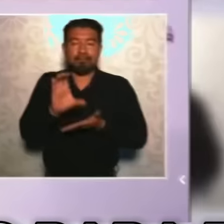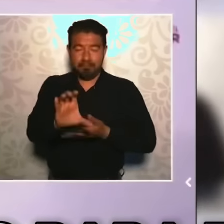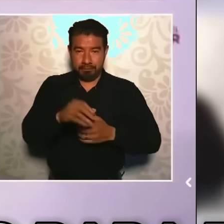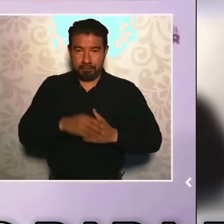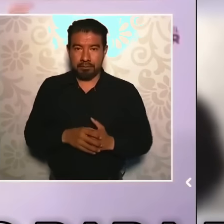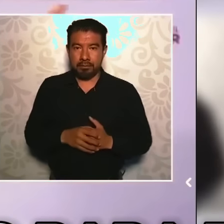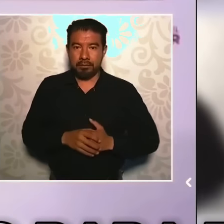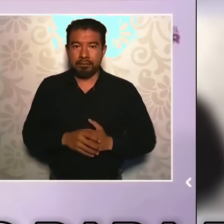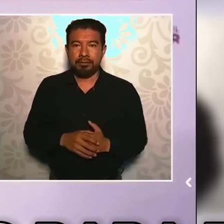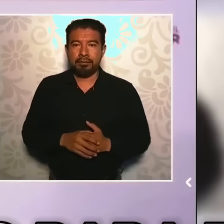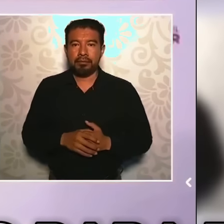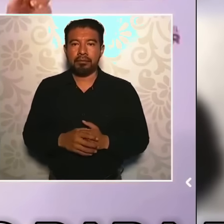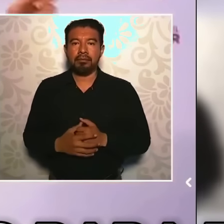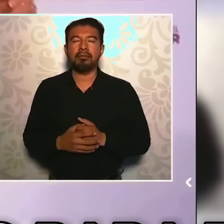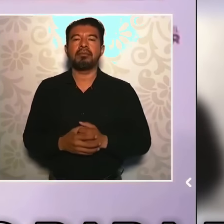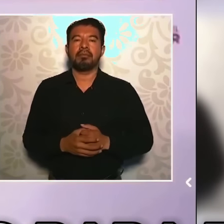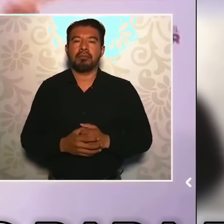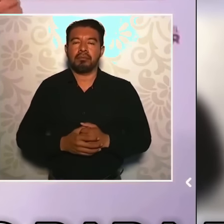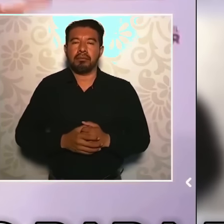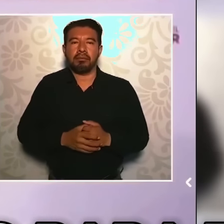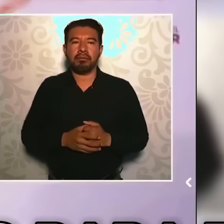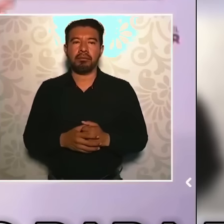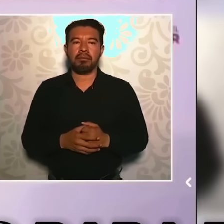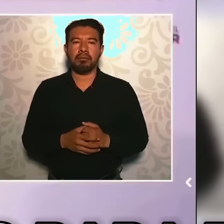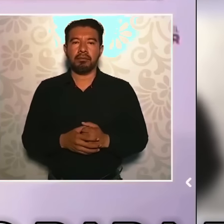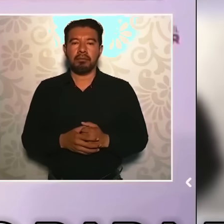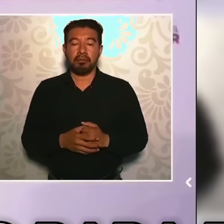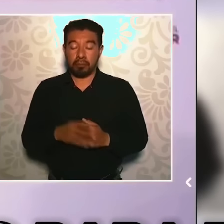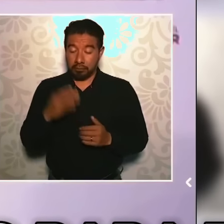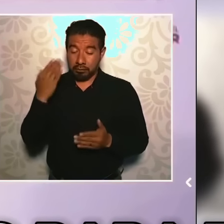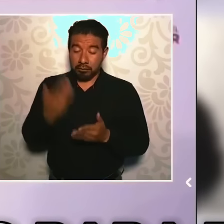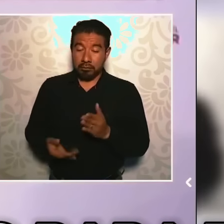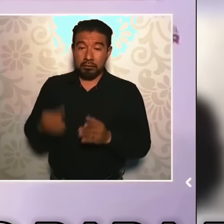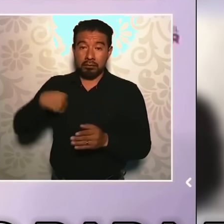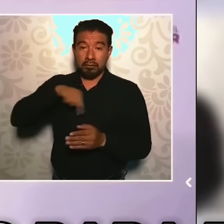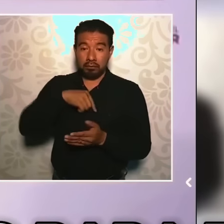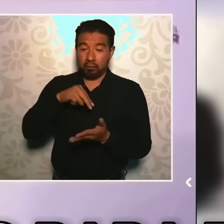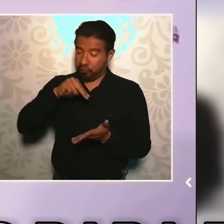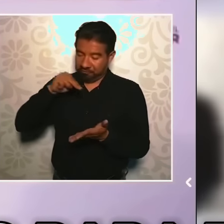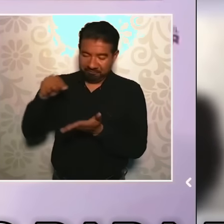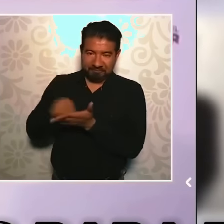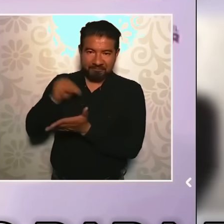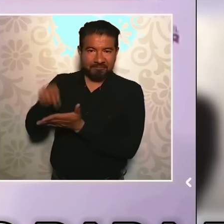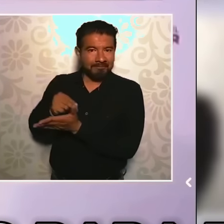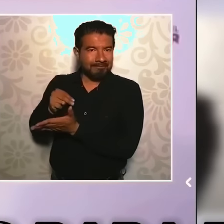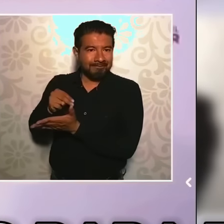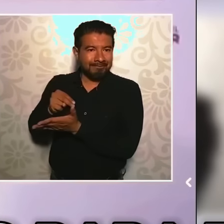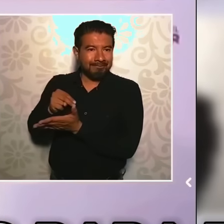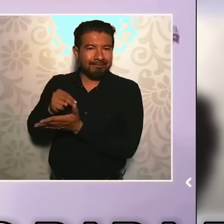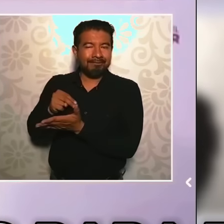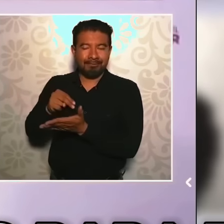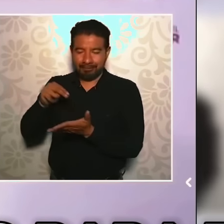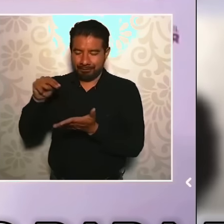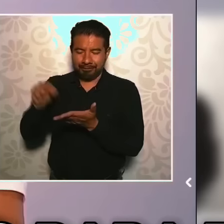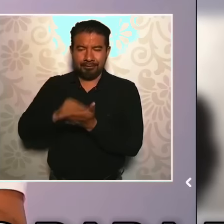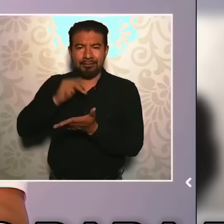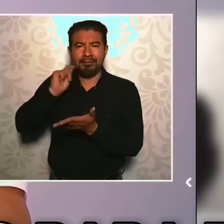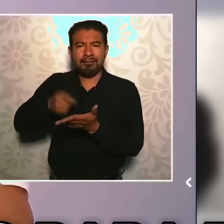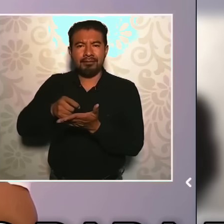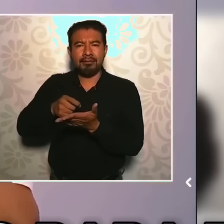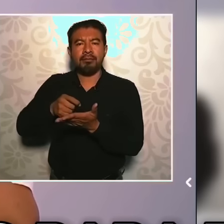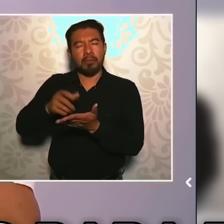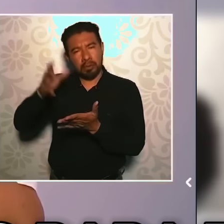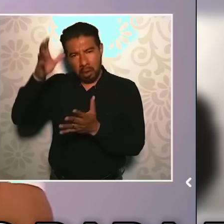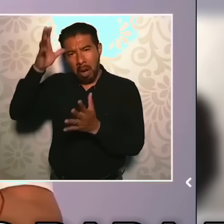reconocido. Y lo que acabamos de firmar ahora, que es el convenio para